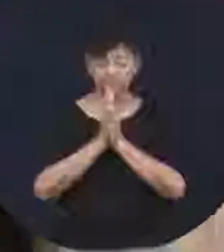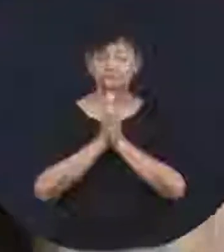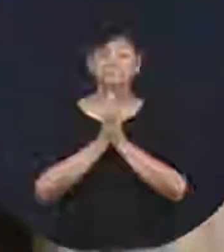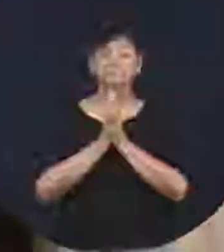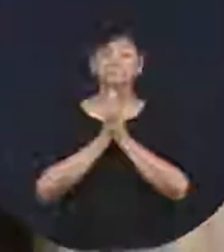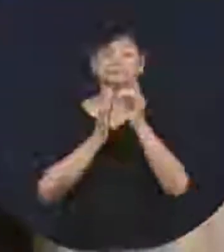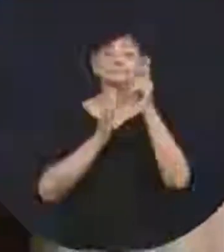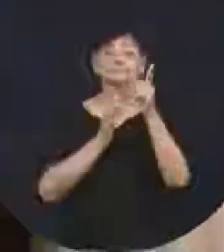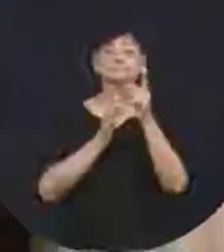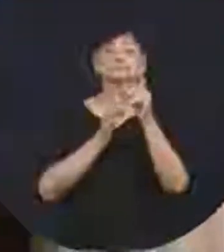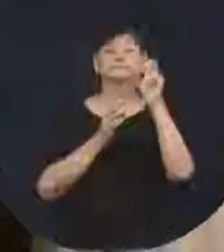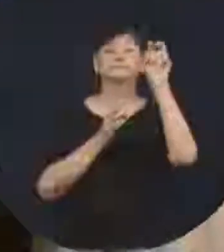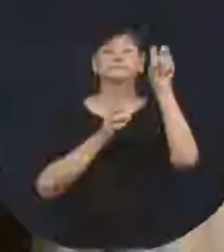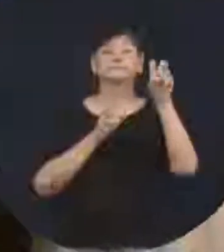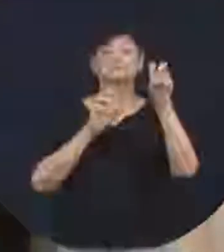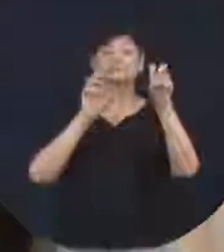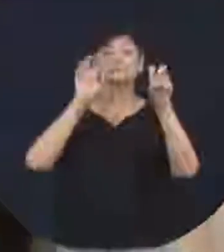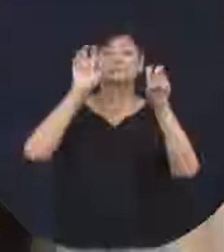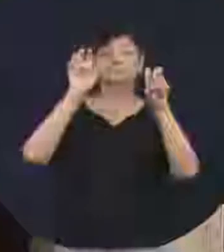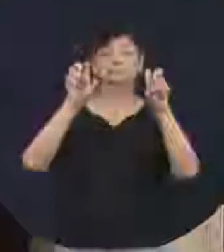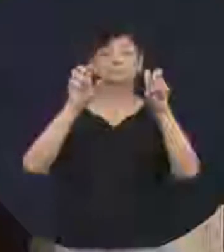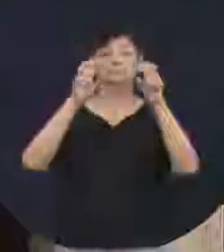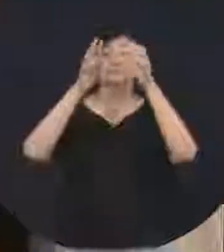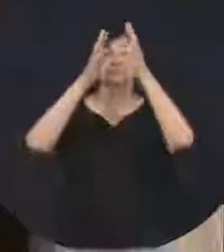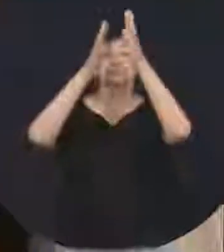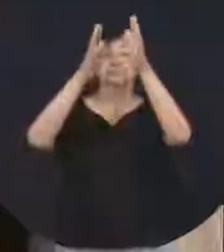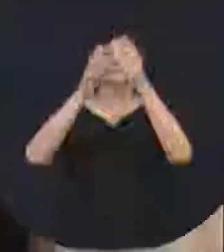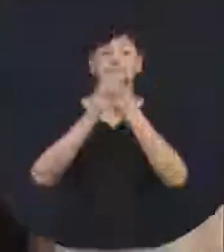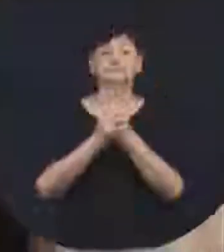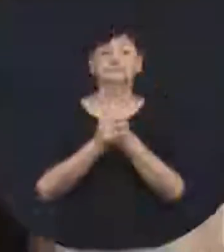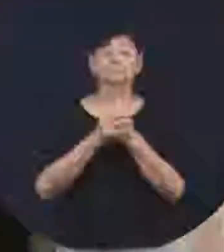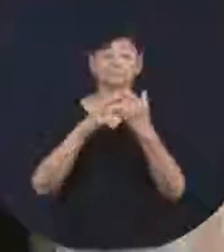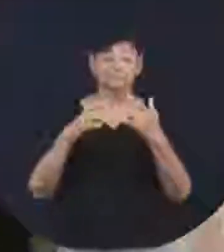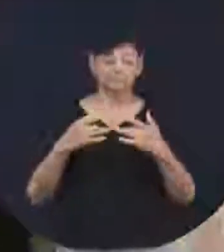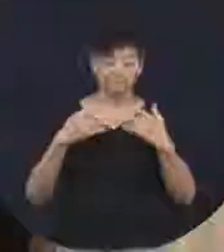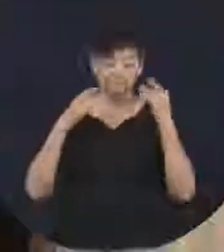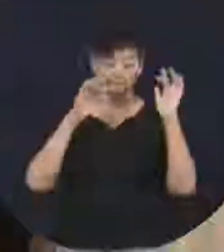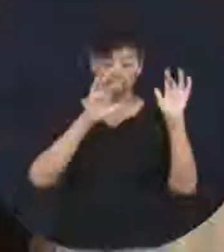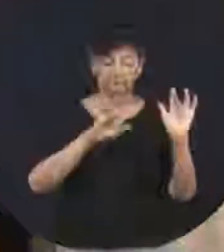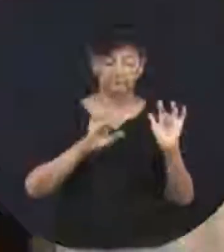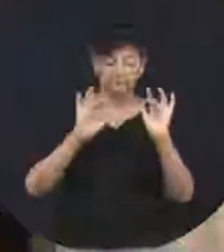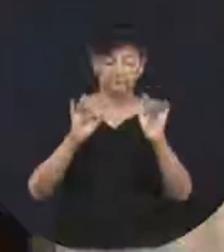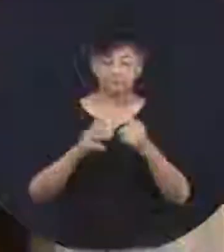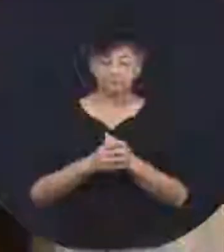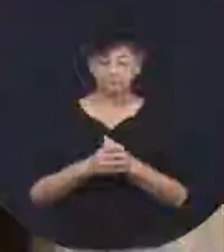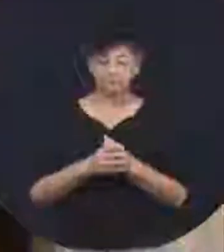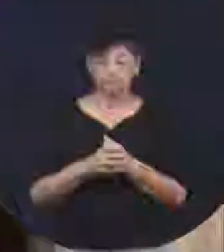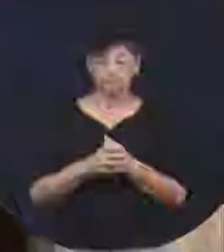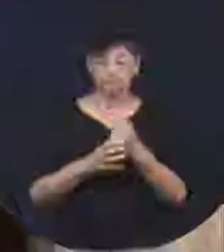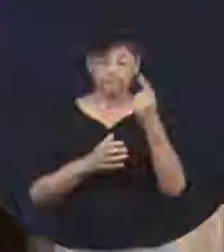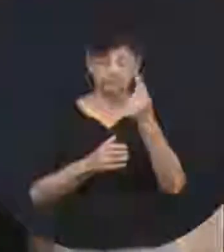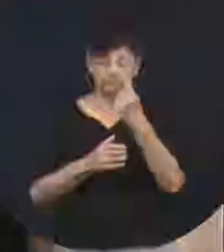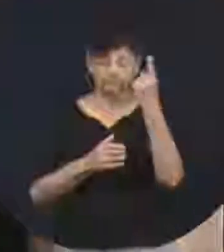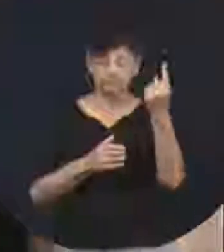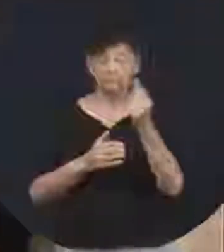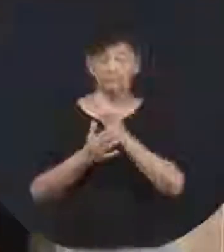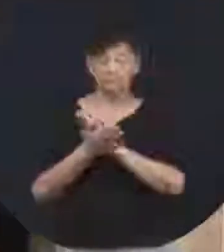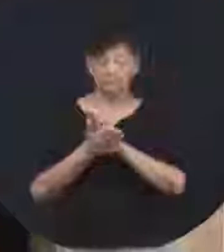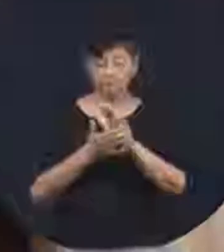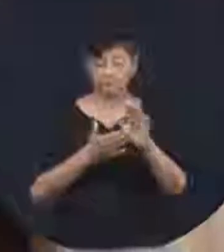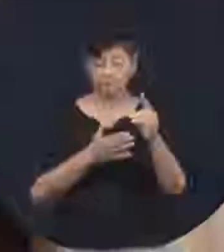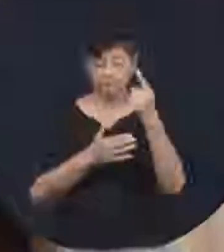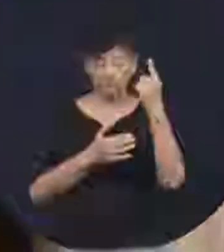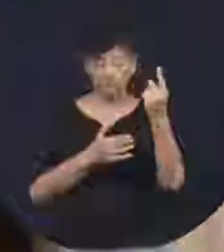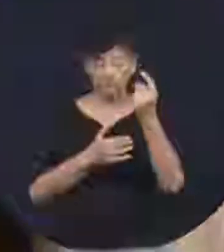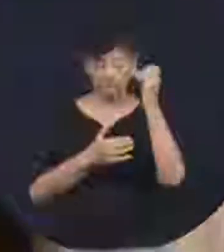súplica. súplica. Tú Tú que que estás estás sentado a sentado a la la diestra diestra del del Padre, Padre, ten ten piedad piedad de de nosotros, nosotros, porque porque solo solo tú tú eres eres santo,